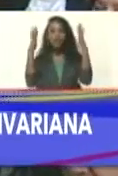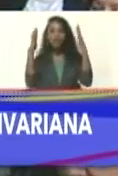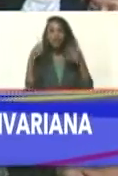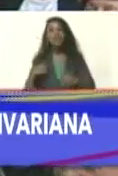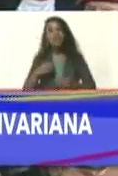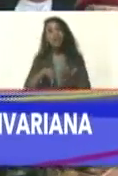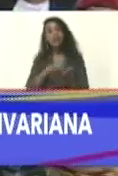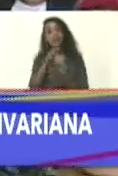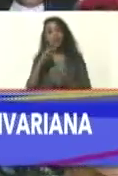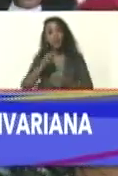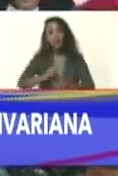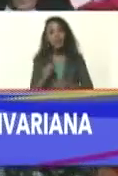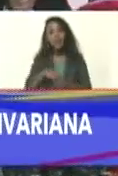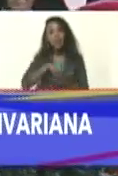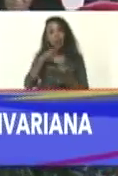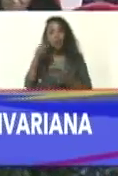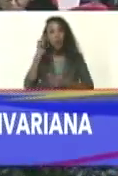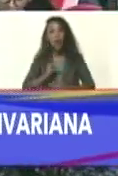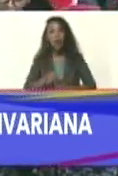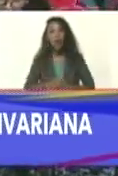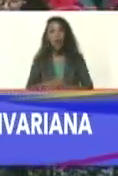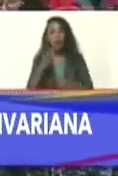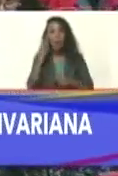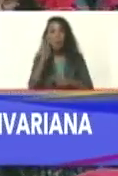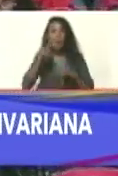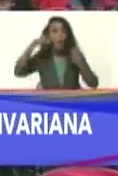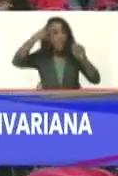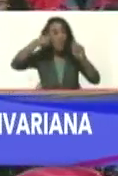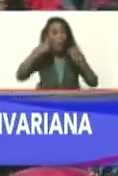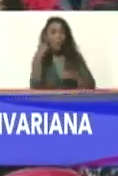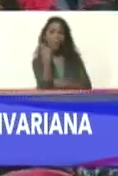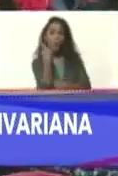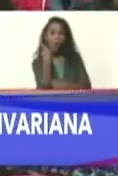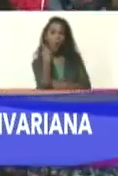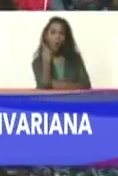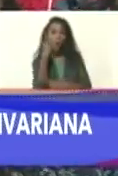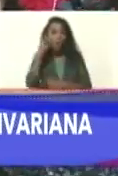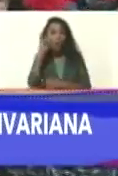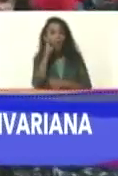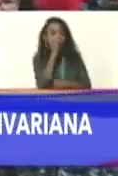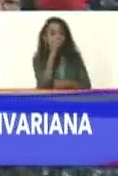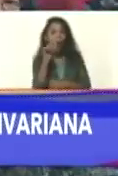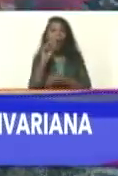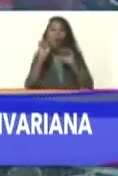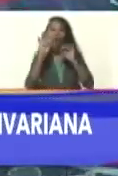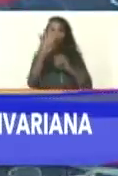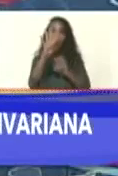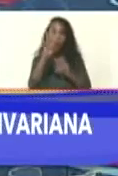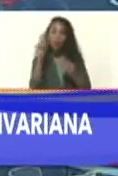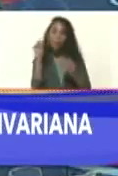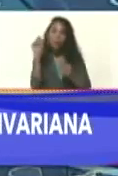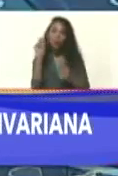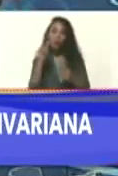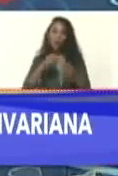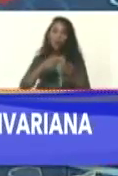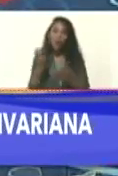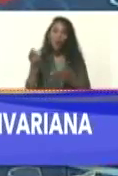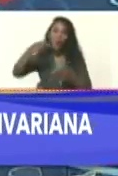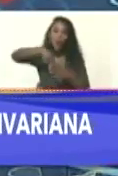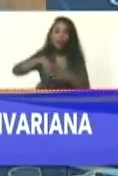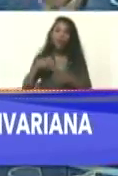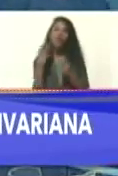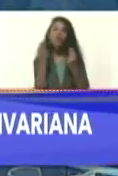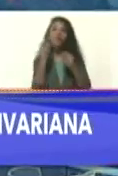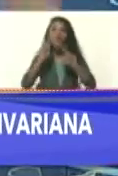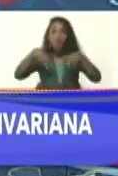vamos a ver un video. Y después del video voy a firmar 4 puntos de cuenta para darle nuevos